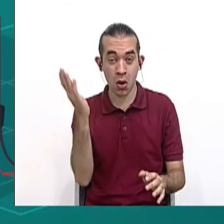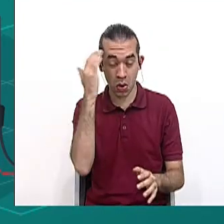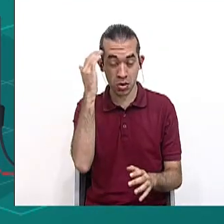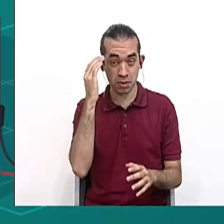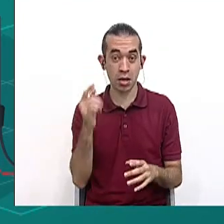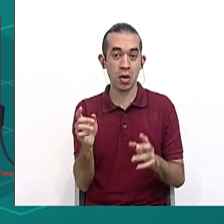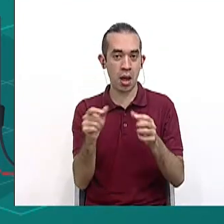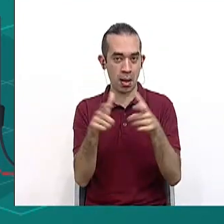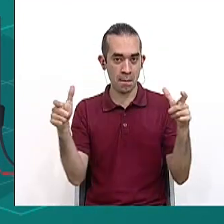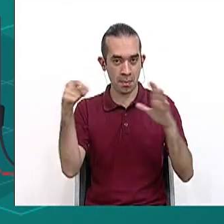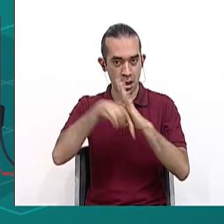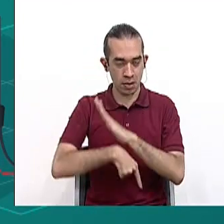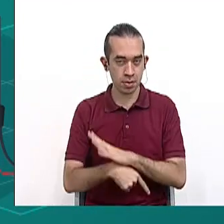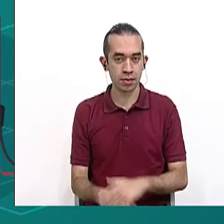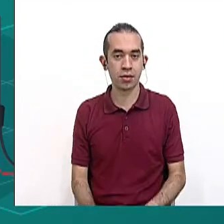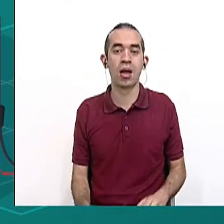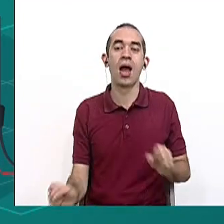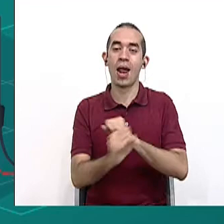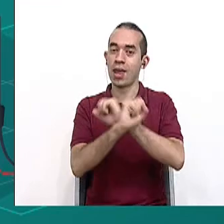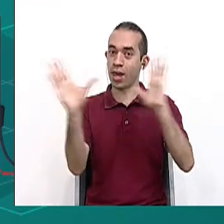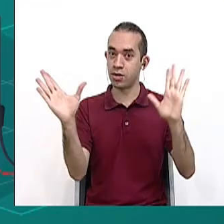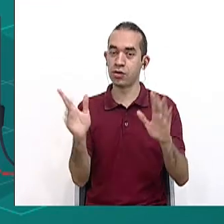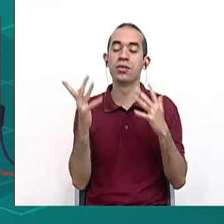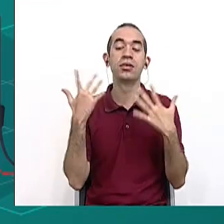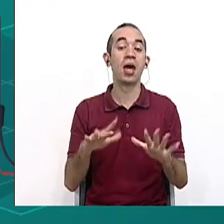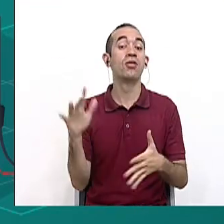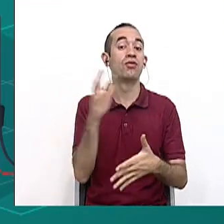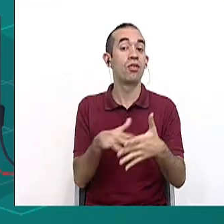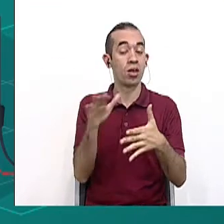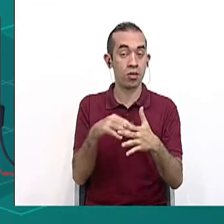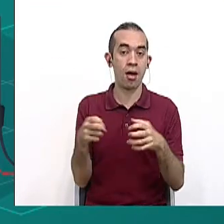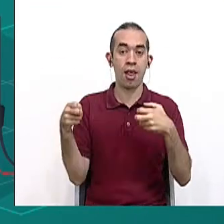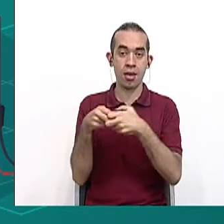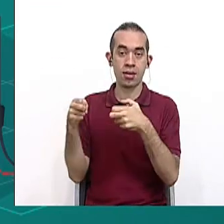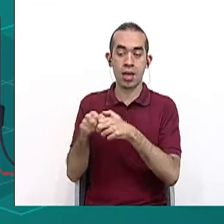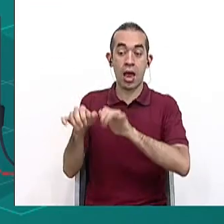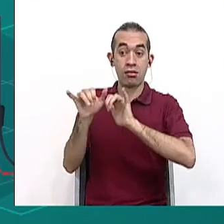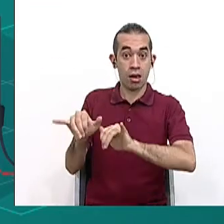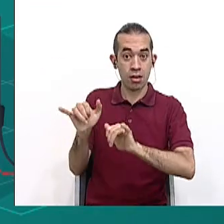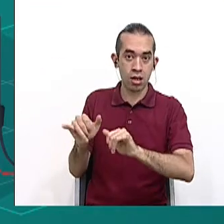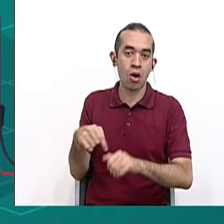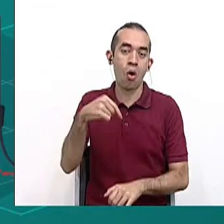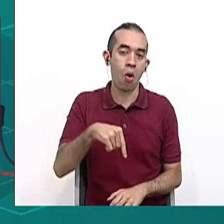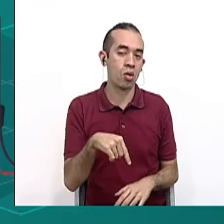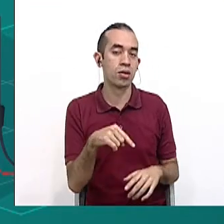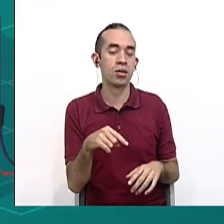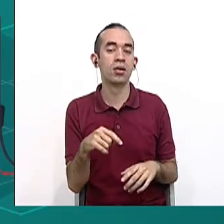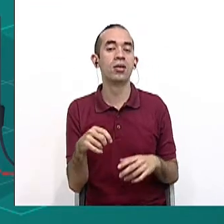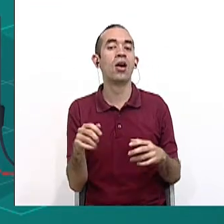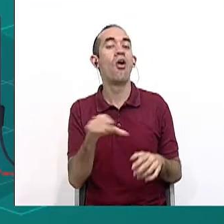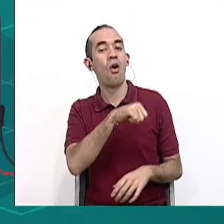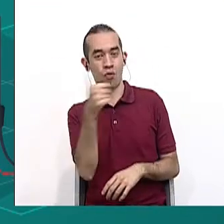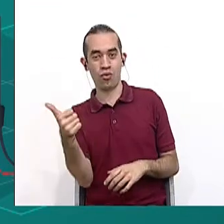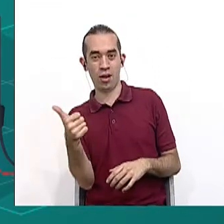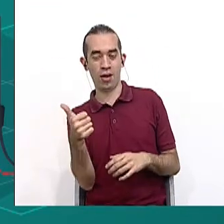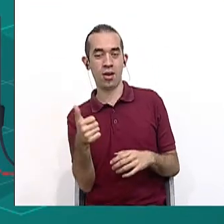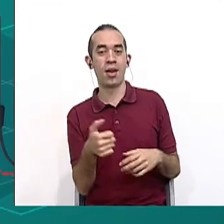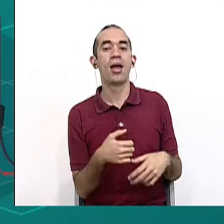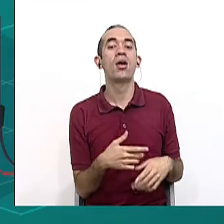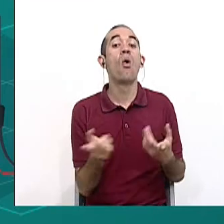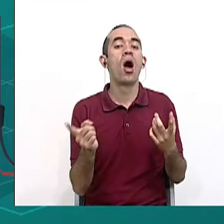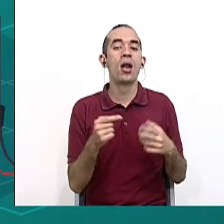que vamos a estar ampliando. Claro, como ya estuvimos estudiando la electricidad estática, hoy nos corresponde la otra parte,